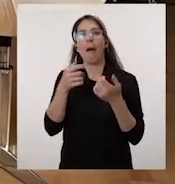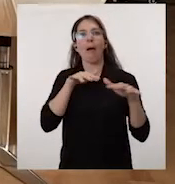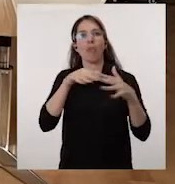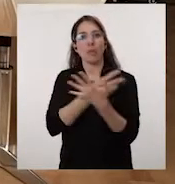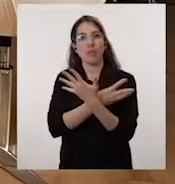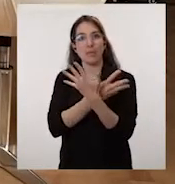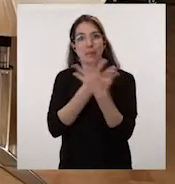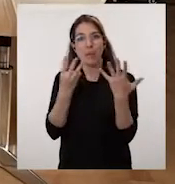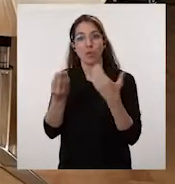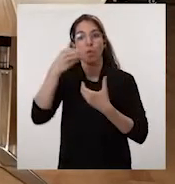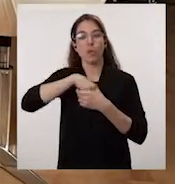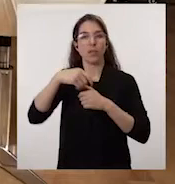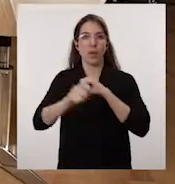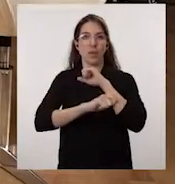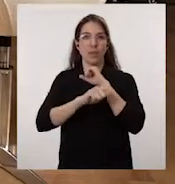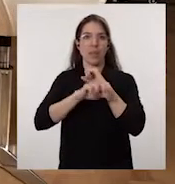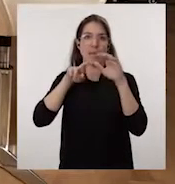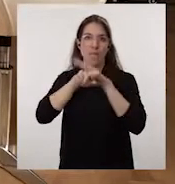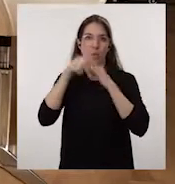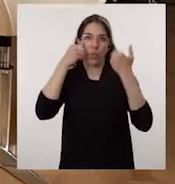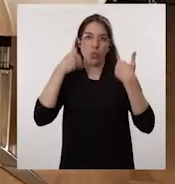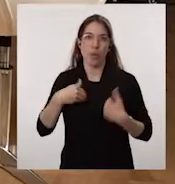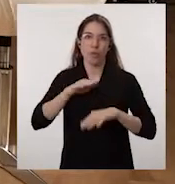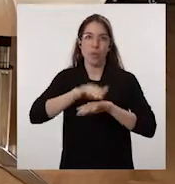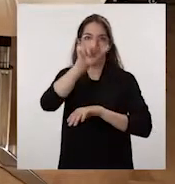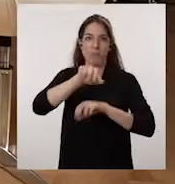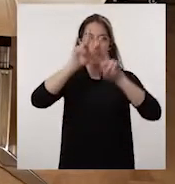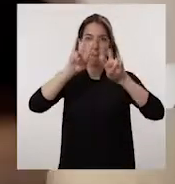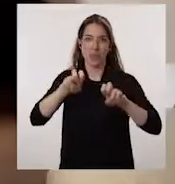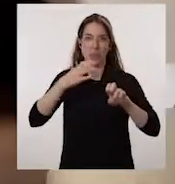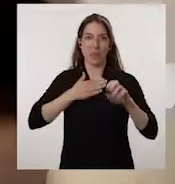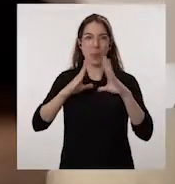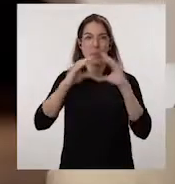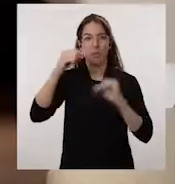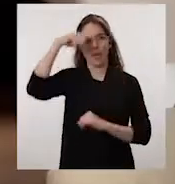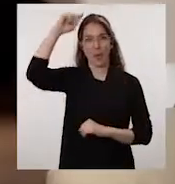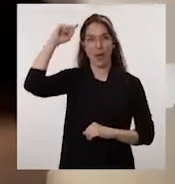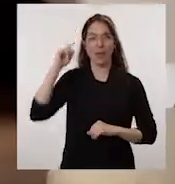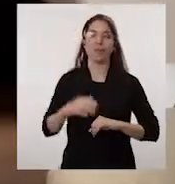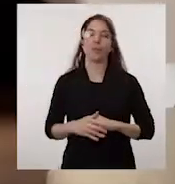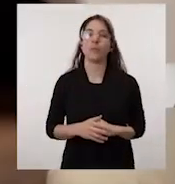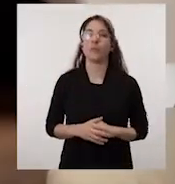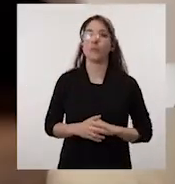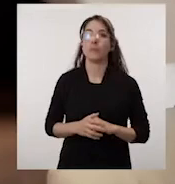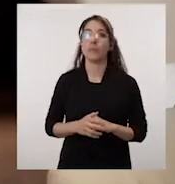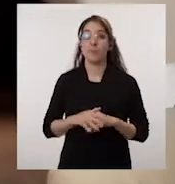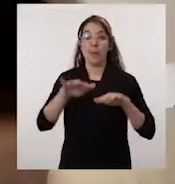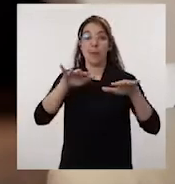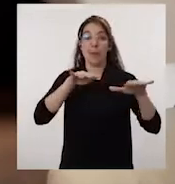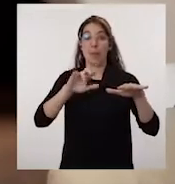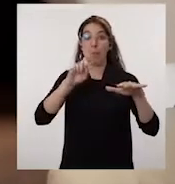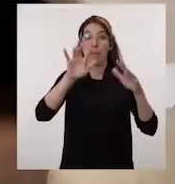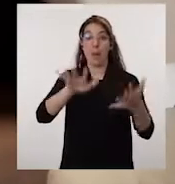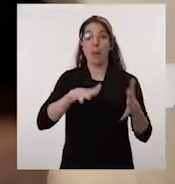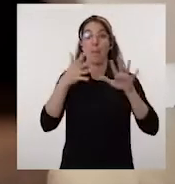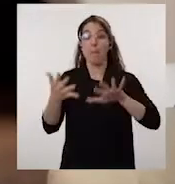esas 18 acciones que conforman esta estrategia de recursos humanos para investigadores de la universidad rey juan carlos una de las